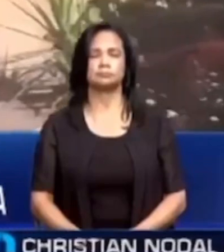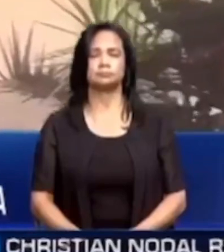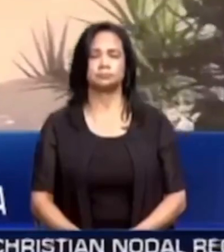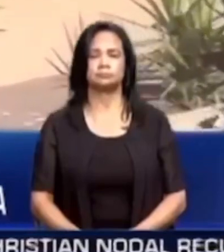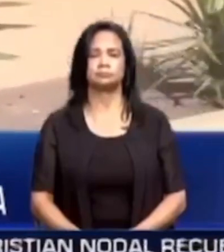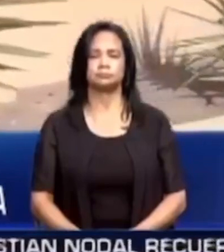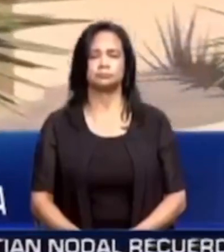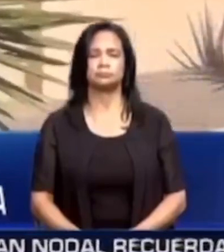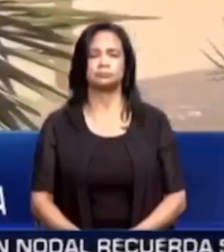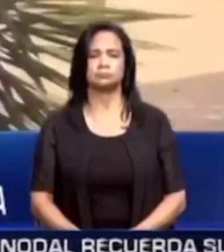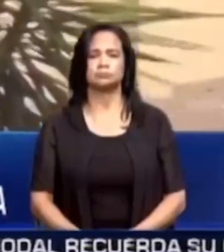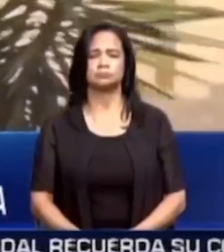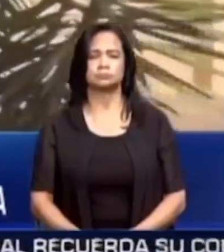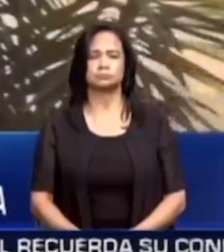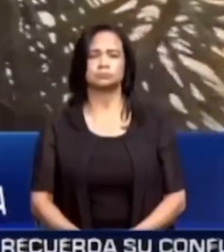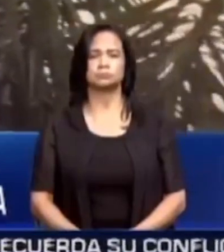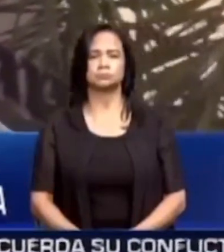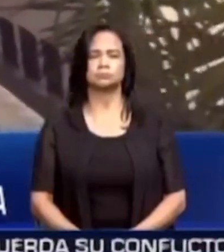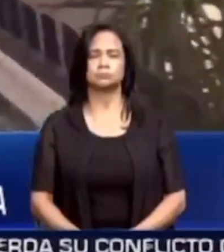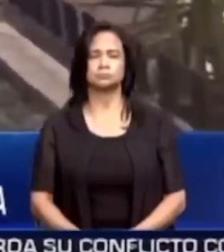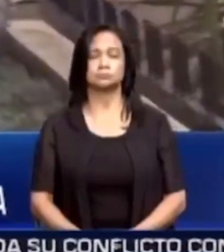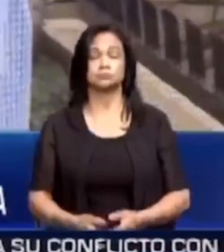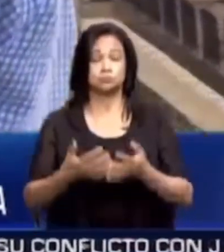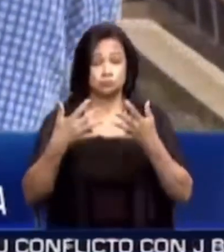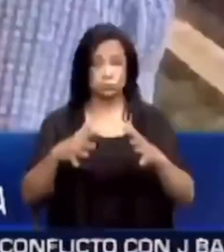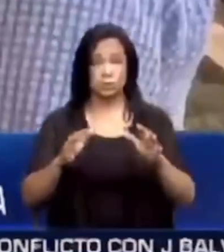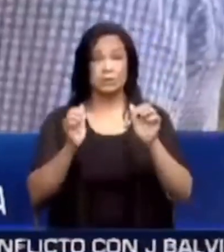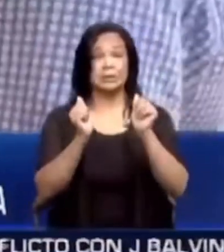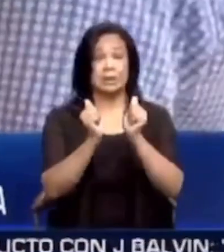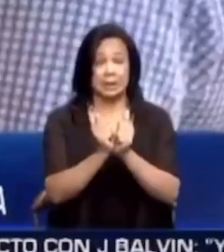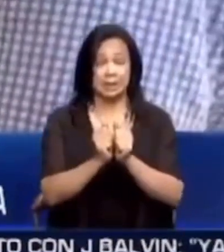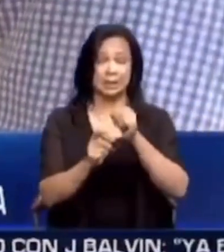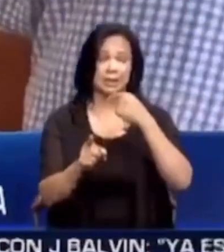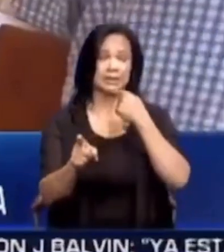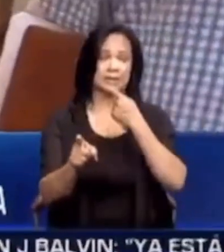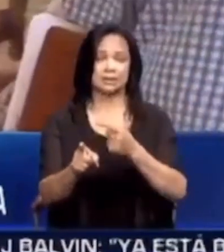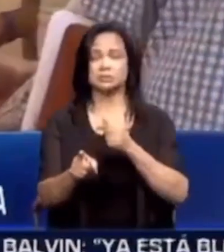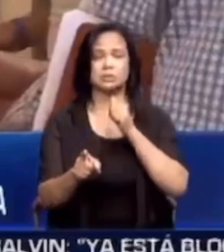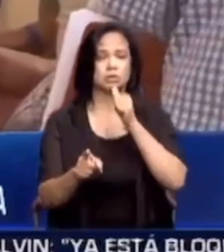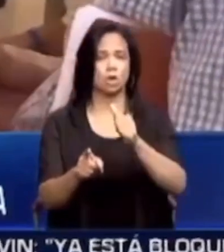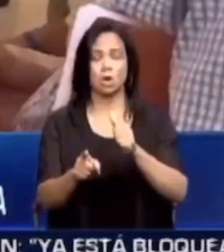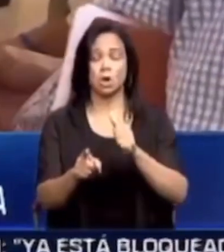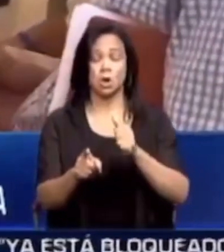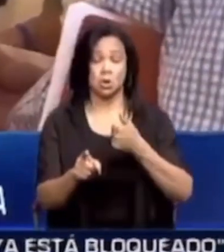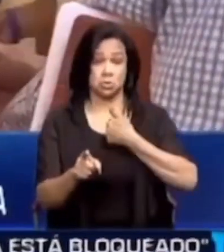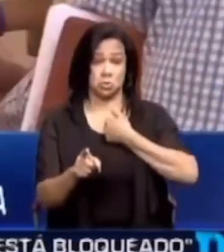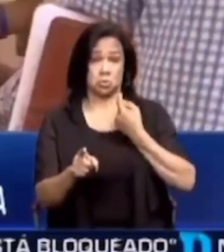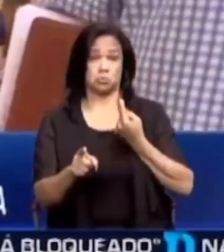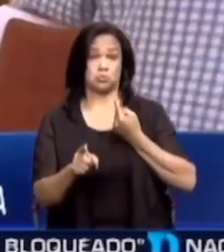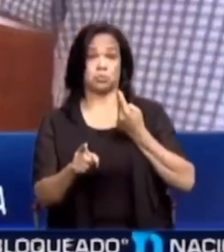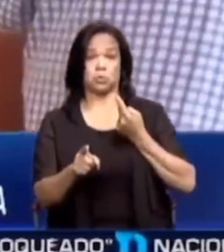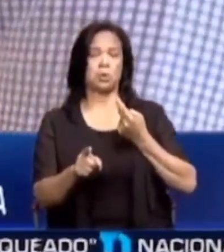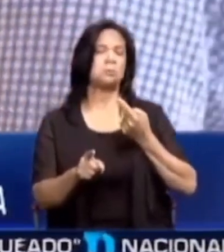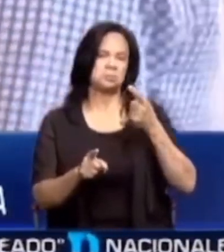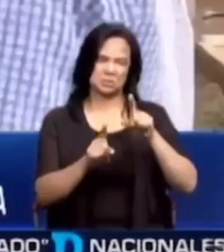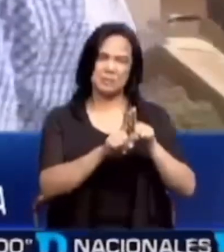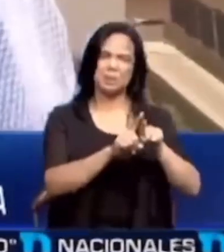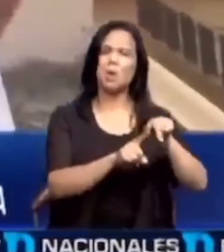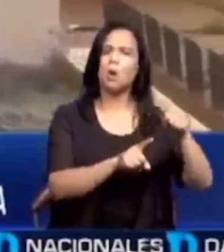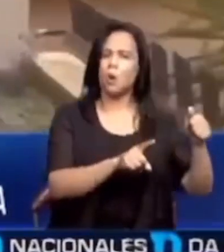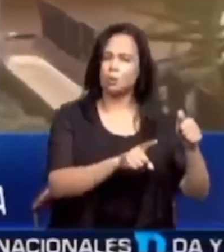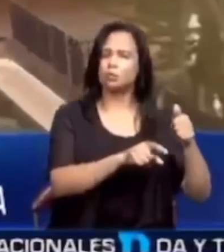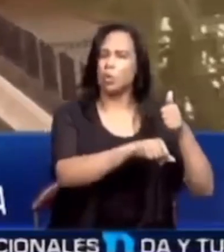medida de coerción se recuerda que trasera arrestado este señaló que no se irá solo ya que dirá todos los que están